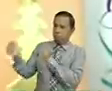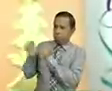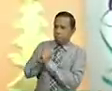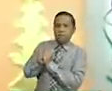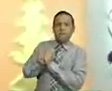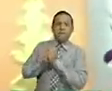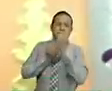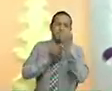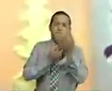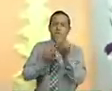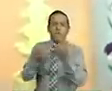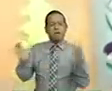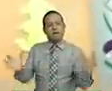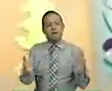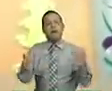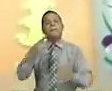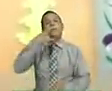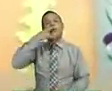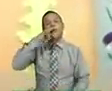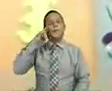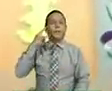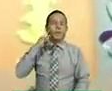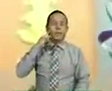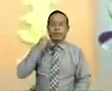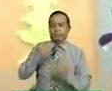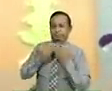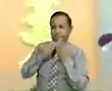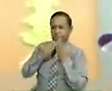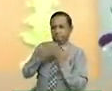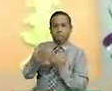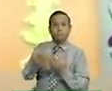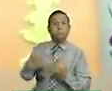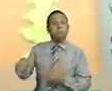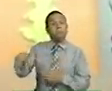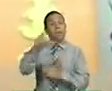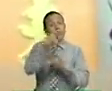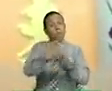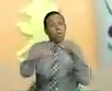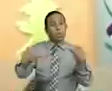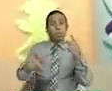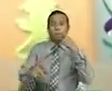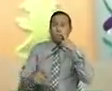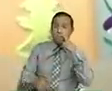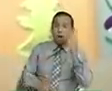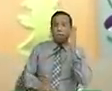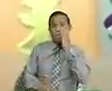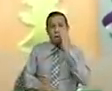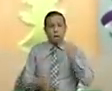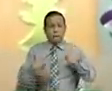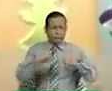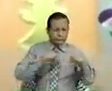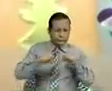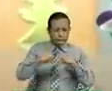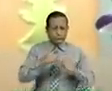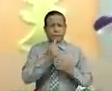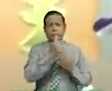los niños. Son quienes son, gracias al apoyo de sus padres también, gracias a todo el esfuerzo que sus padres hacen para criarlos, pero estamos seguros de que ellos